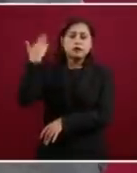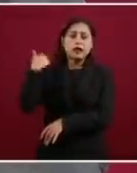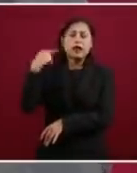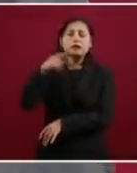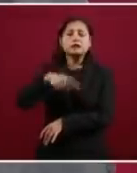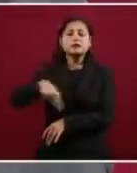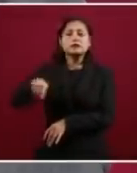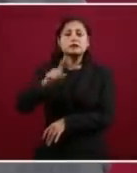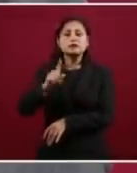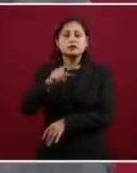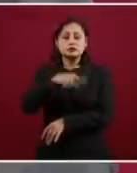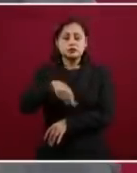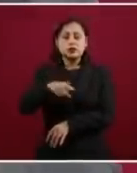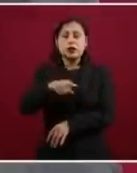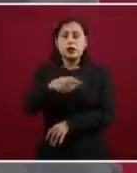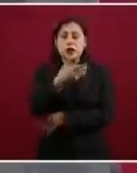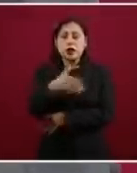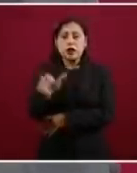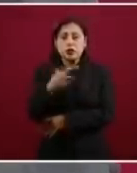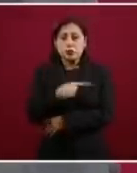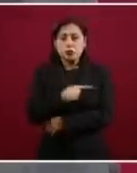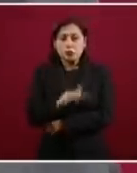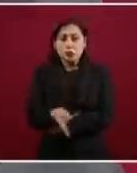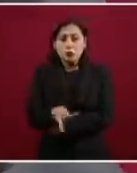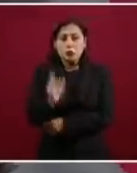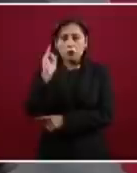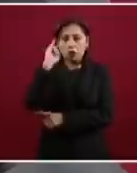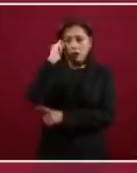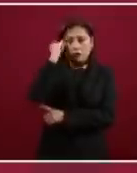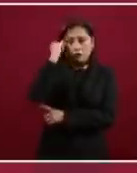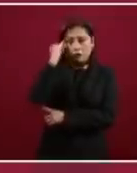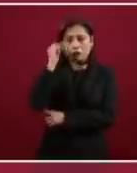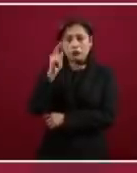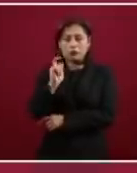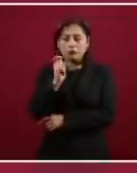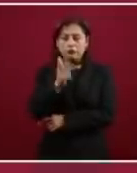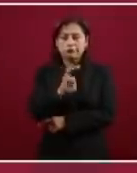a los indígenas, no tenían